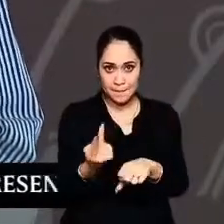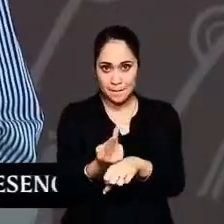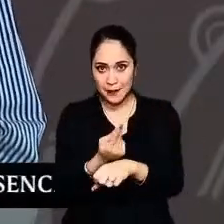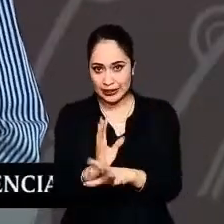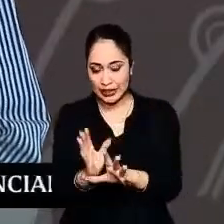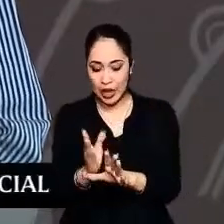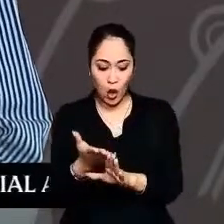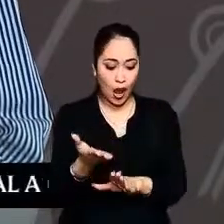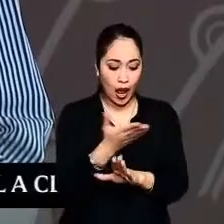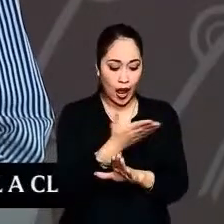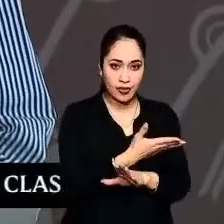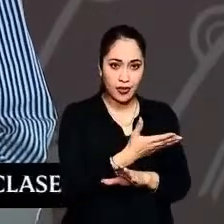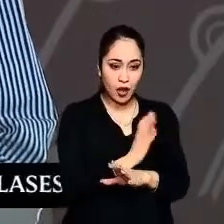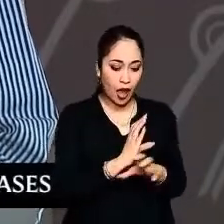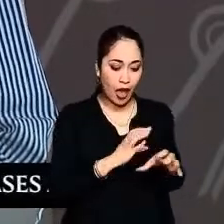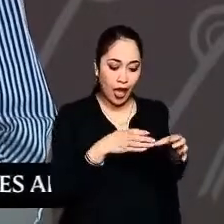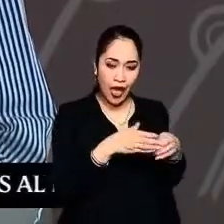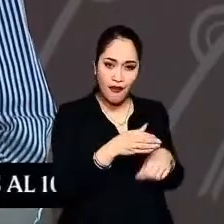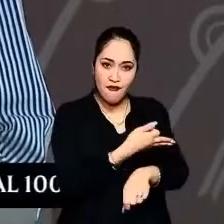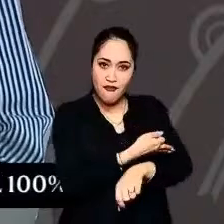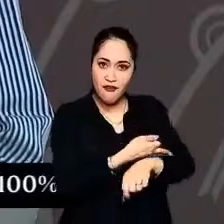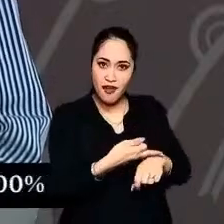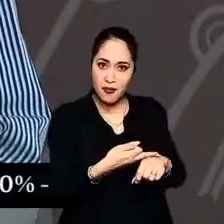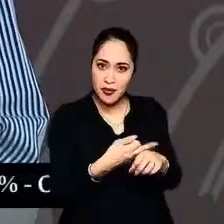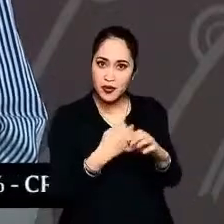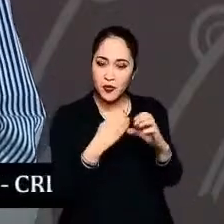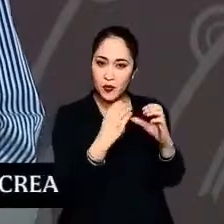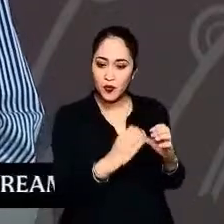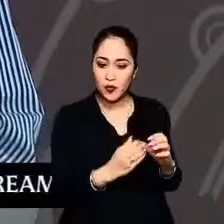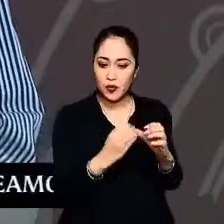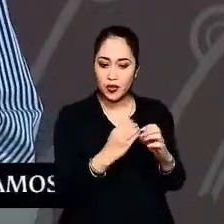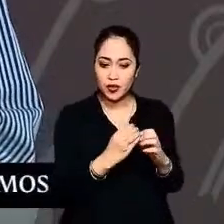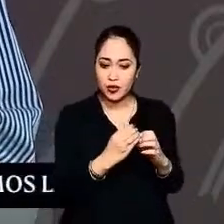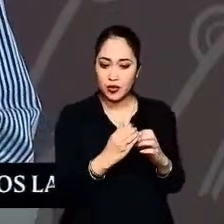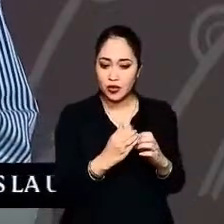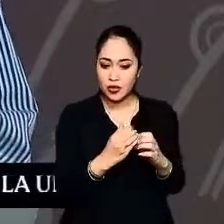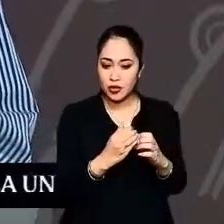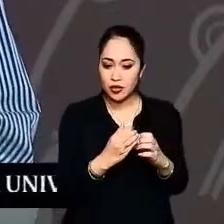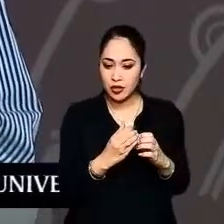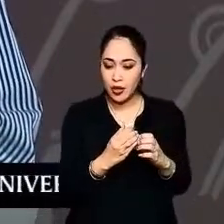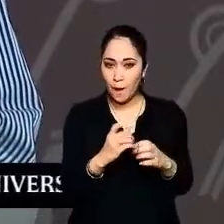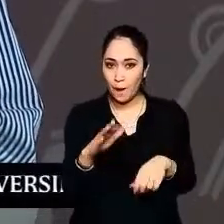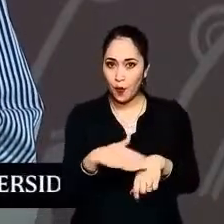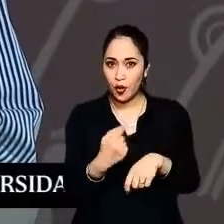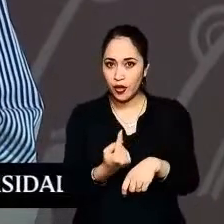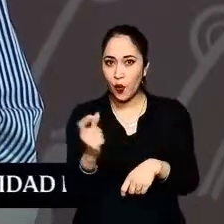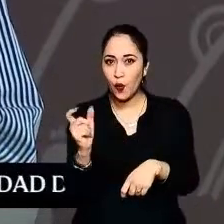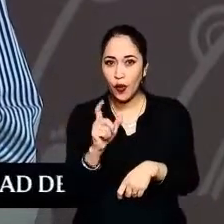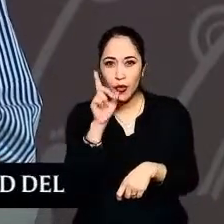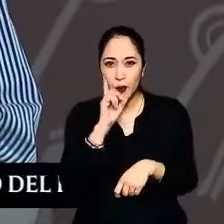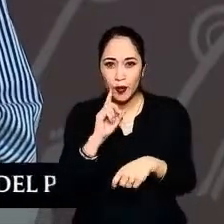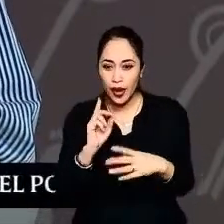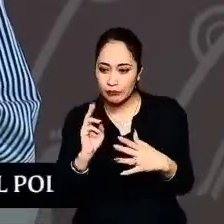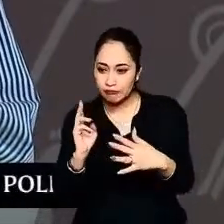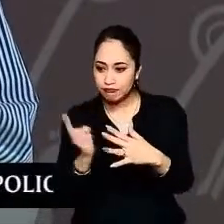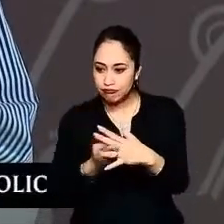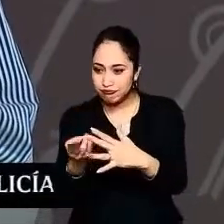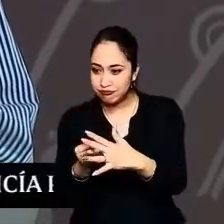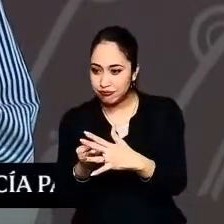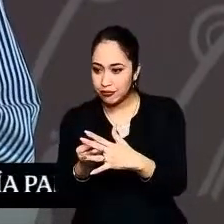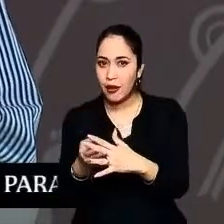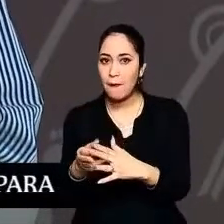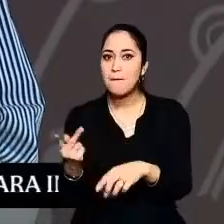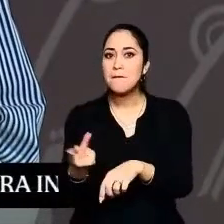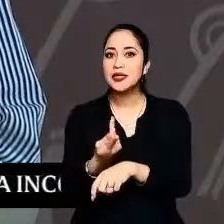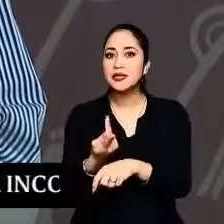violencia intrafamiliar. Normalmente este feminicidio ocurre adentro de las casas, es de la